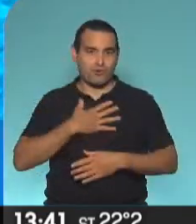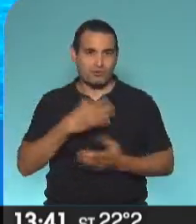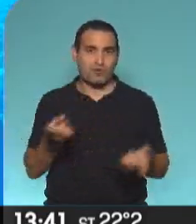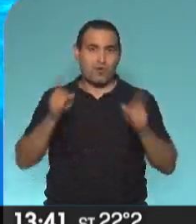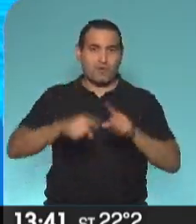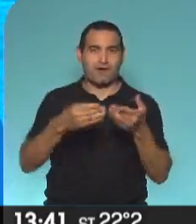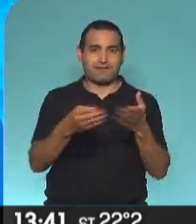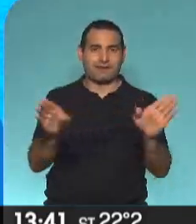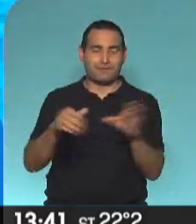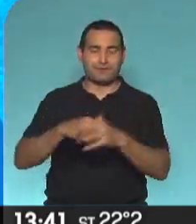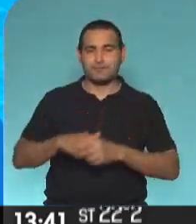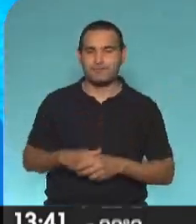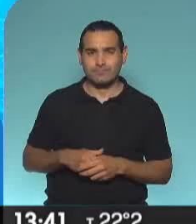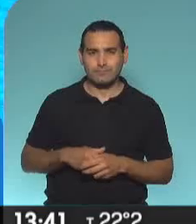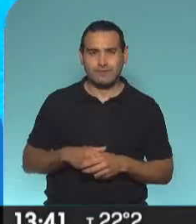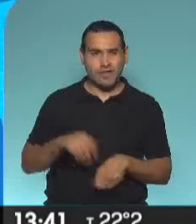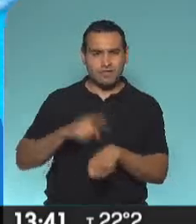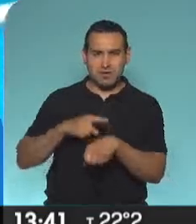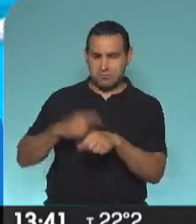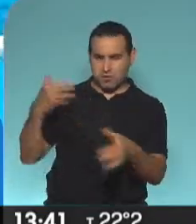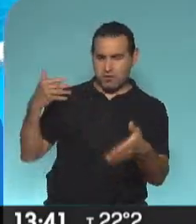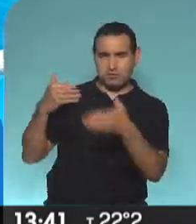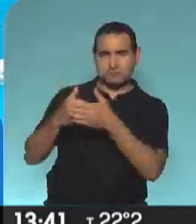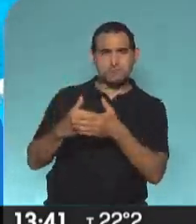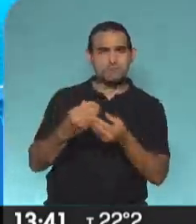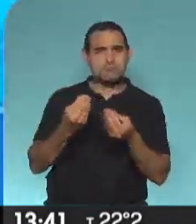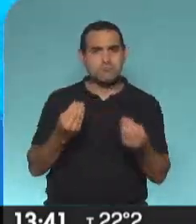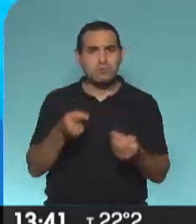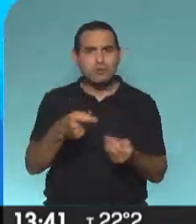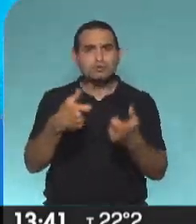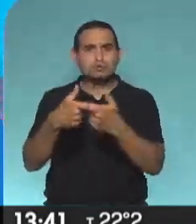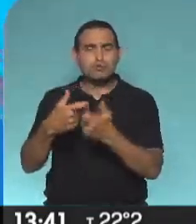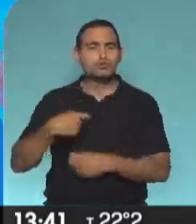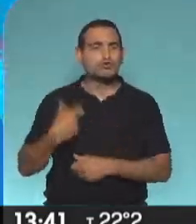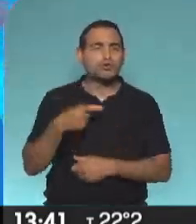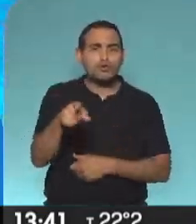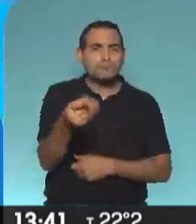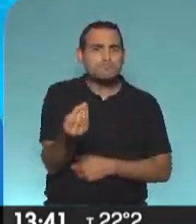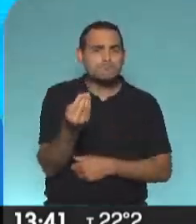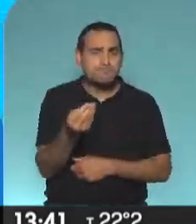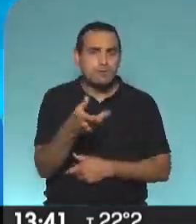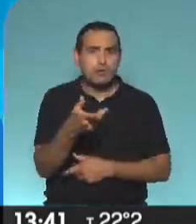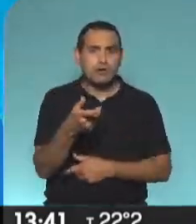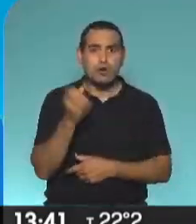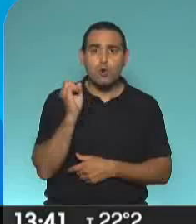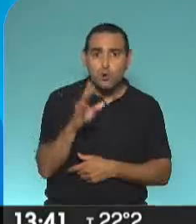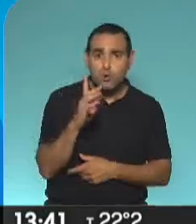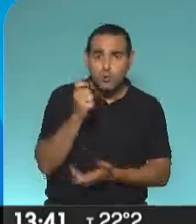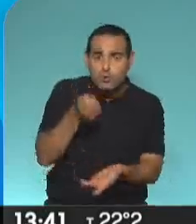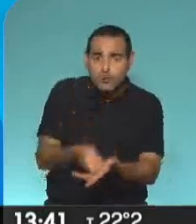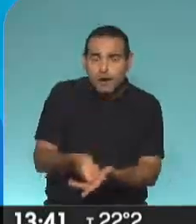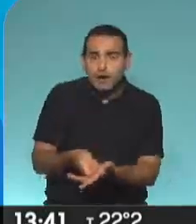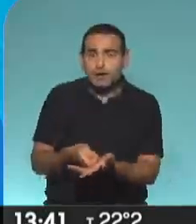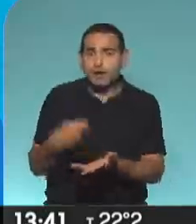nuestras puertas. Durante todo este tiempo, ¿cómo fue el tema con los socios? ¿Continuaron pagando la cuota del club? ¿Dejaron de pagarla? ¿Qué ayuda